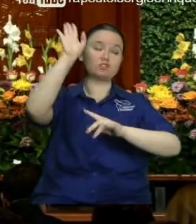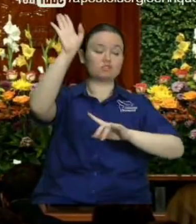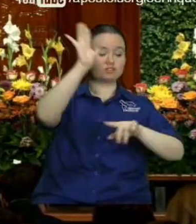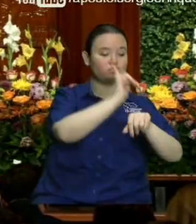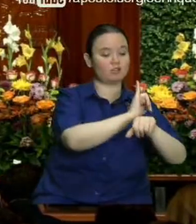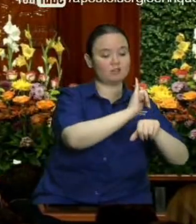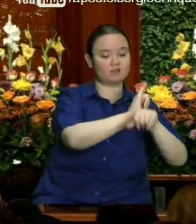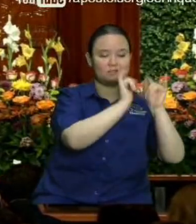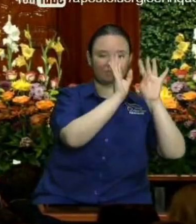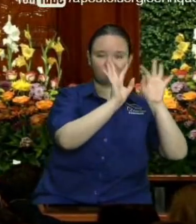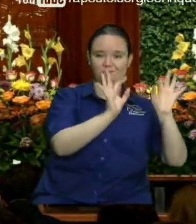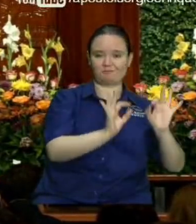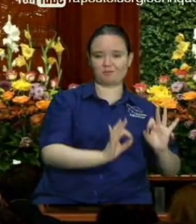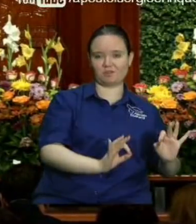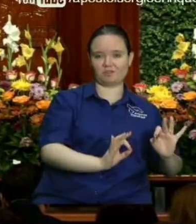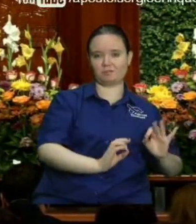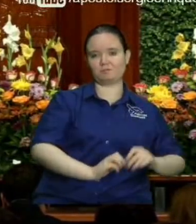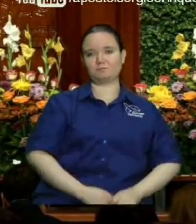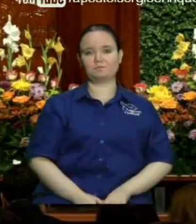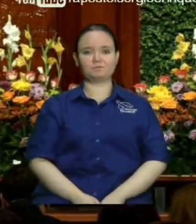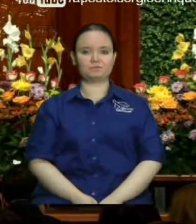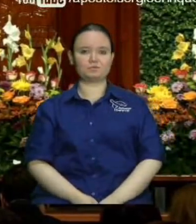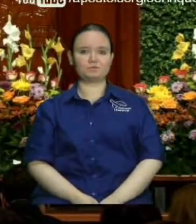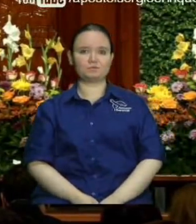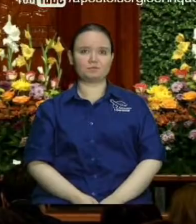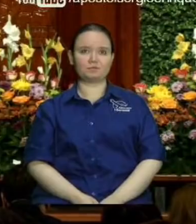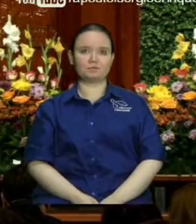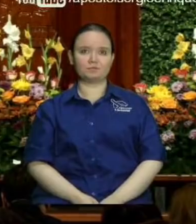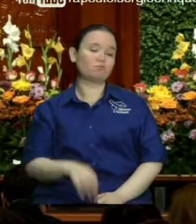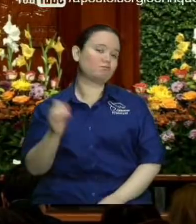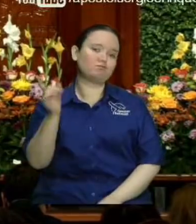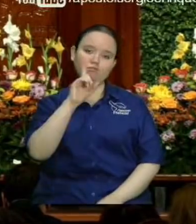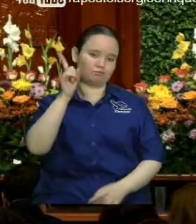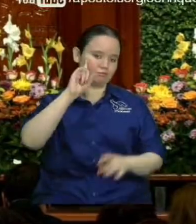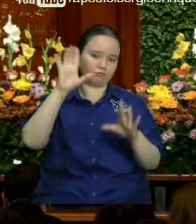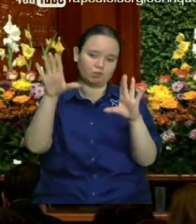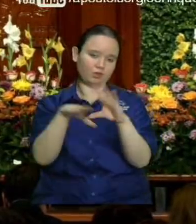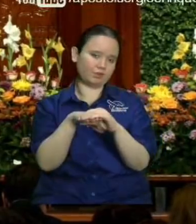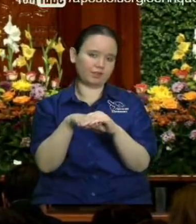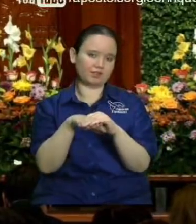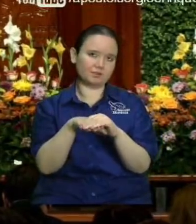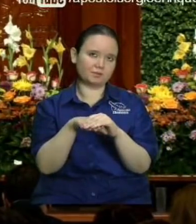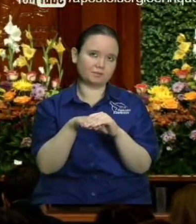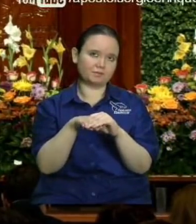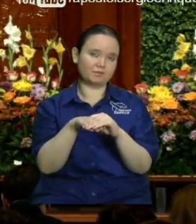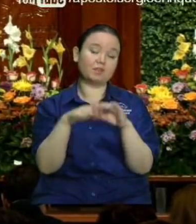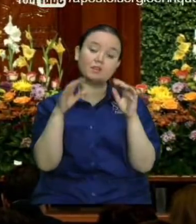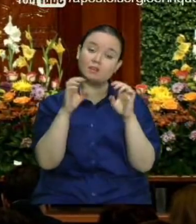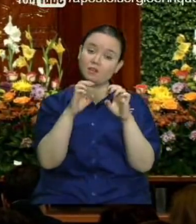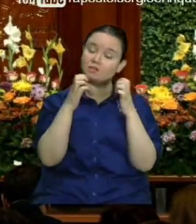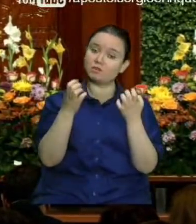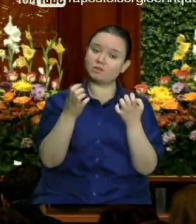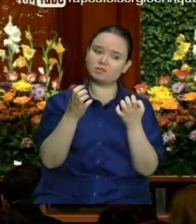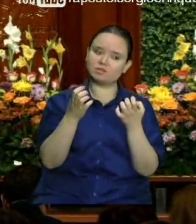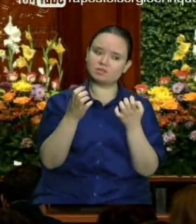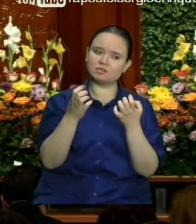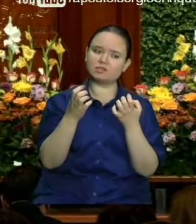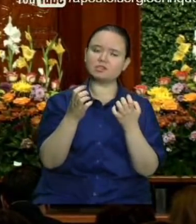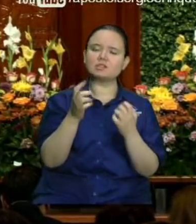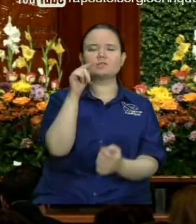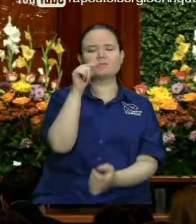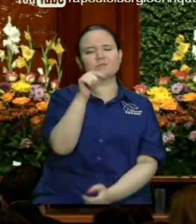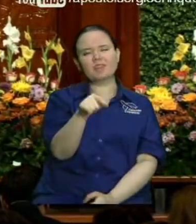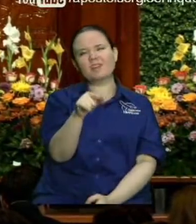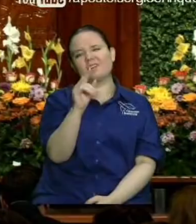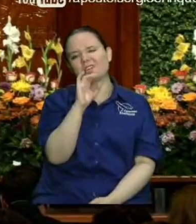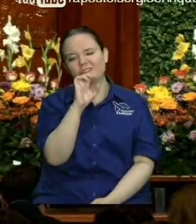formada. No tuvo matrimonio. Y de ahí surgen aquellas blasfemias